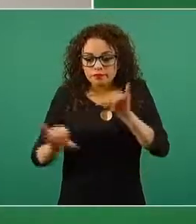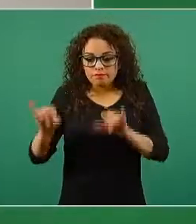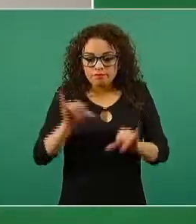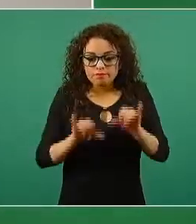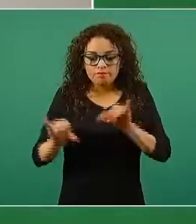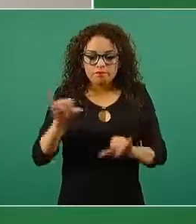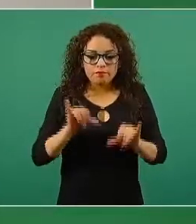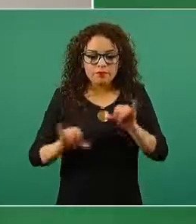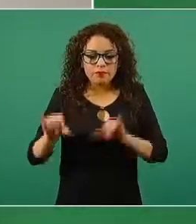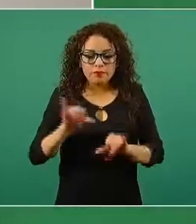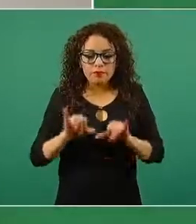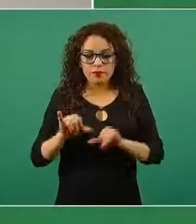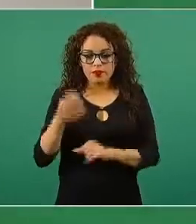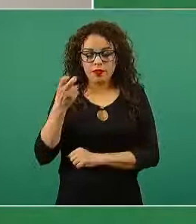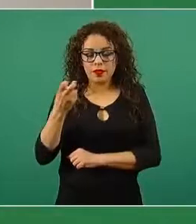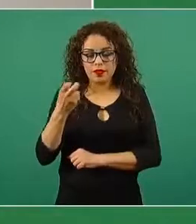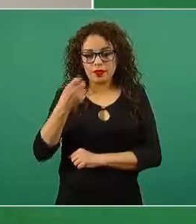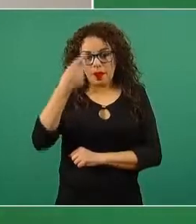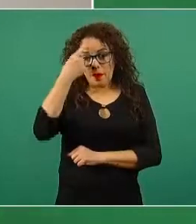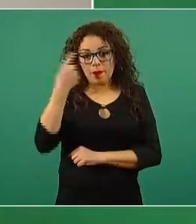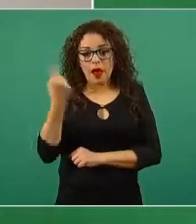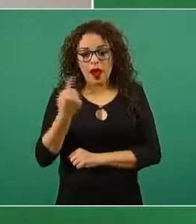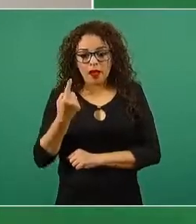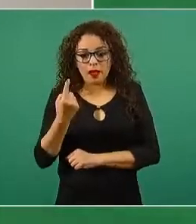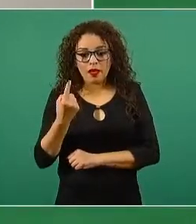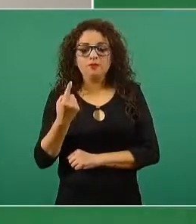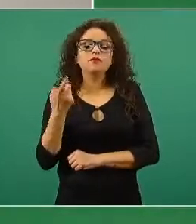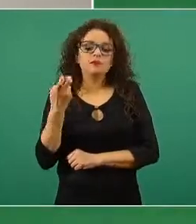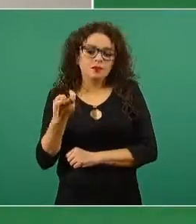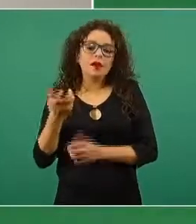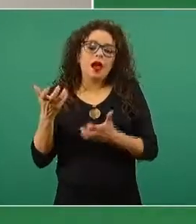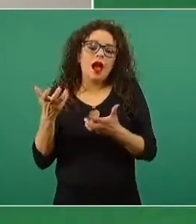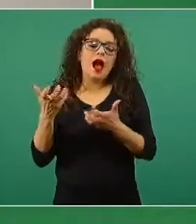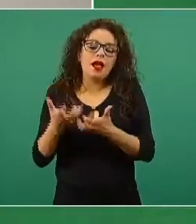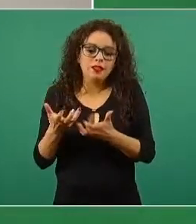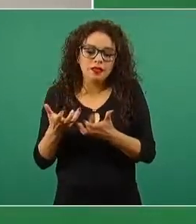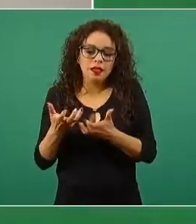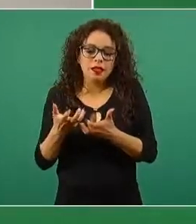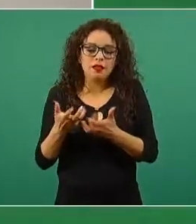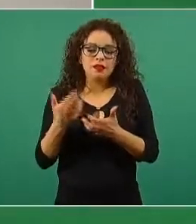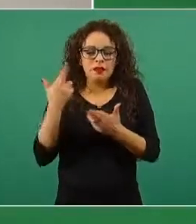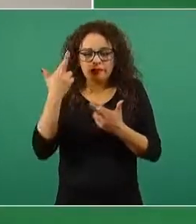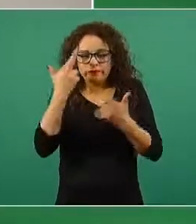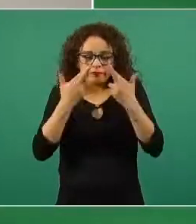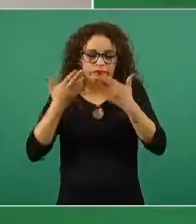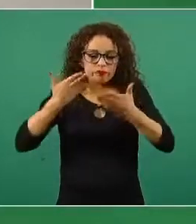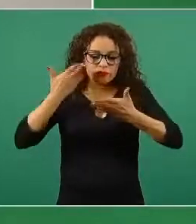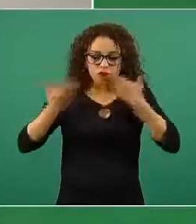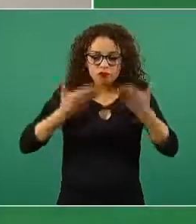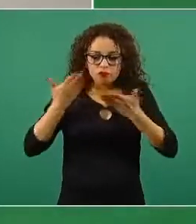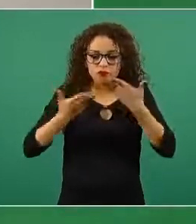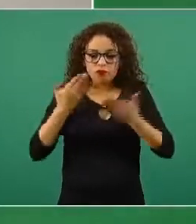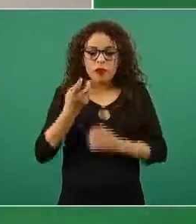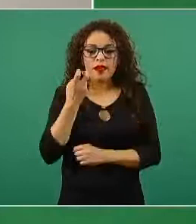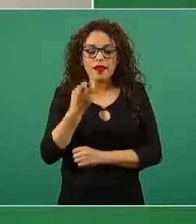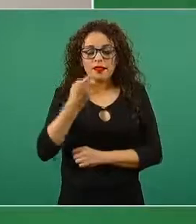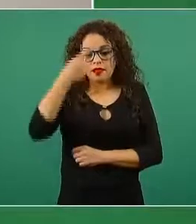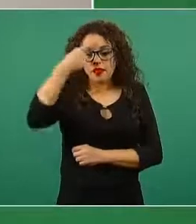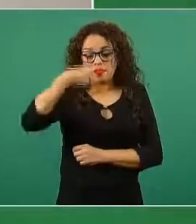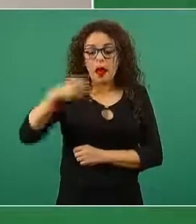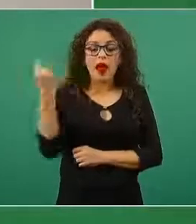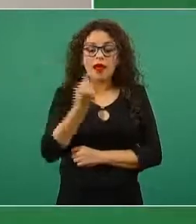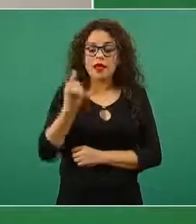el que se, valga la redundancia, se diseñó el análisis de este estudio para